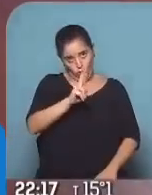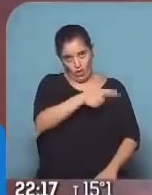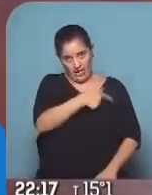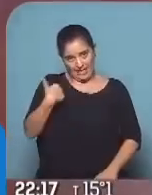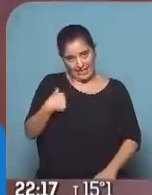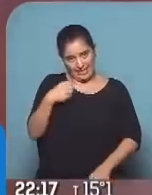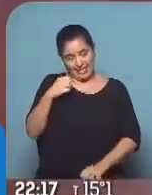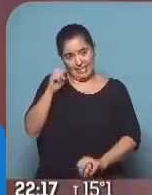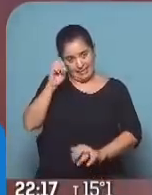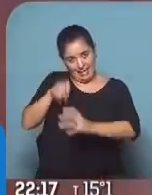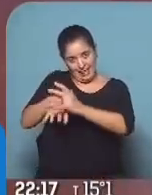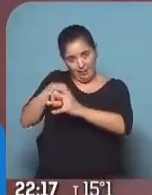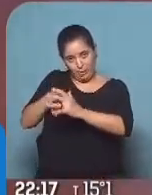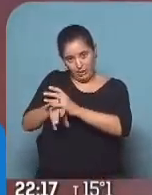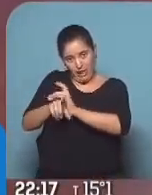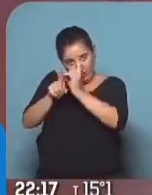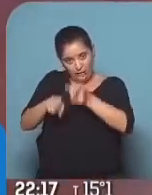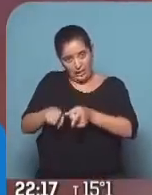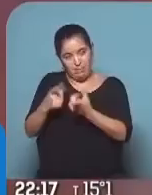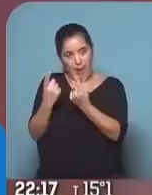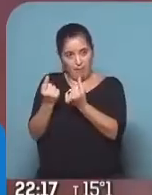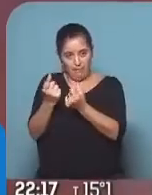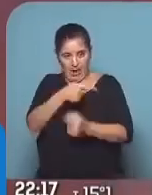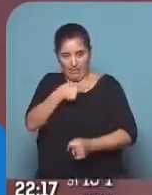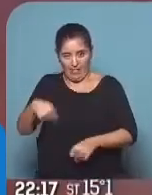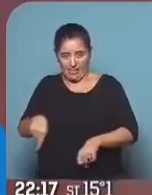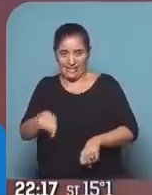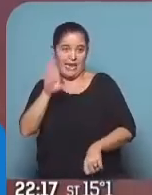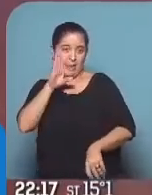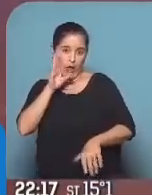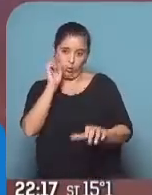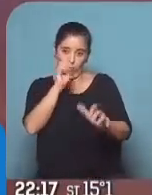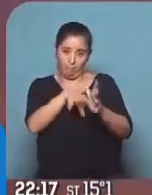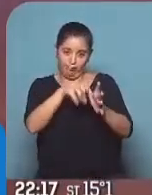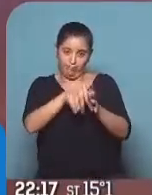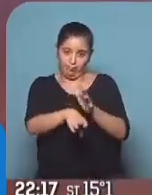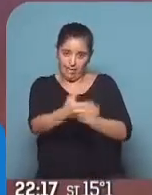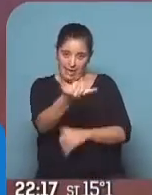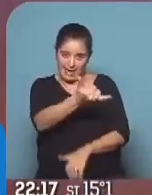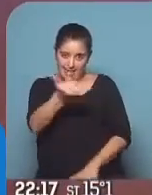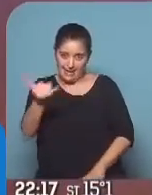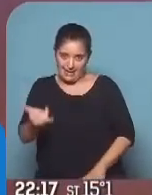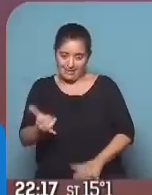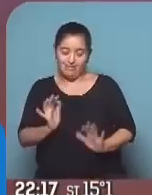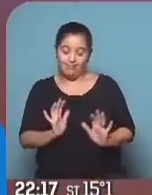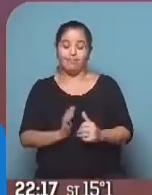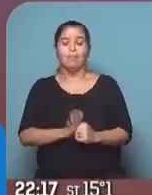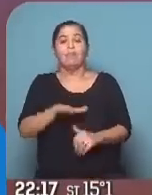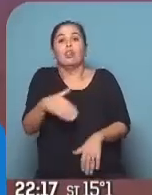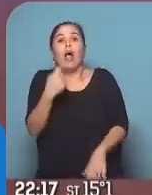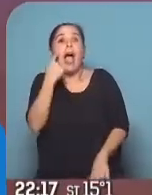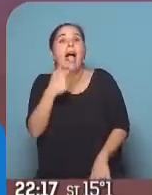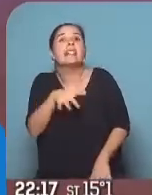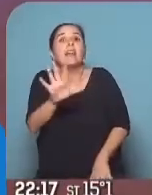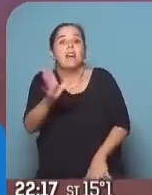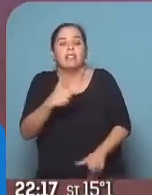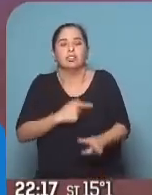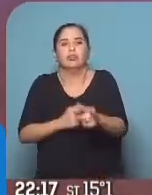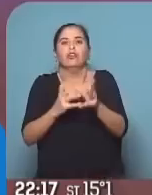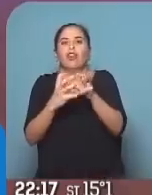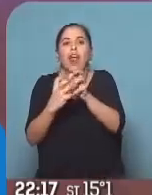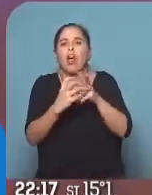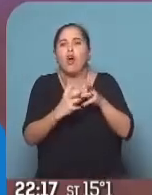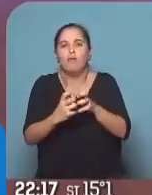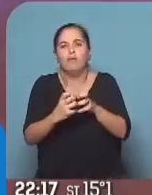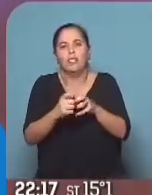O sea, las economías están absolutamente integradas y hay que ver cómo transcurre este gran conflicto comercial que todos